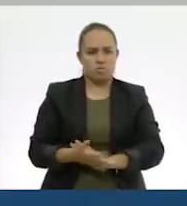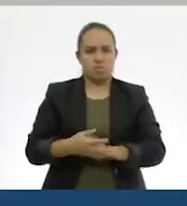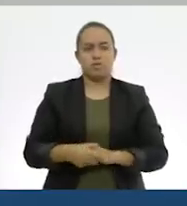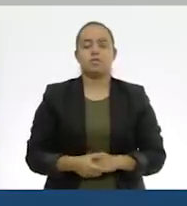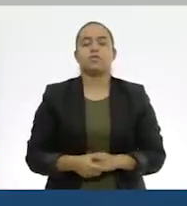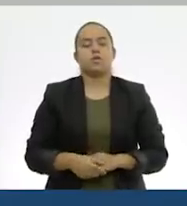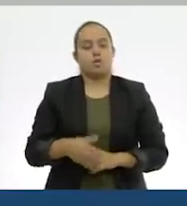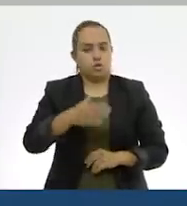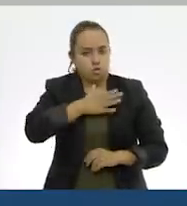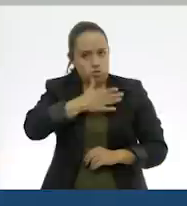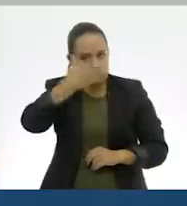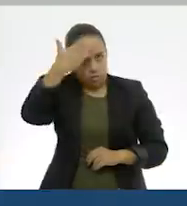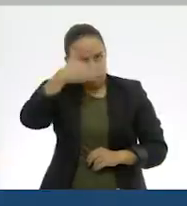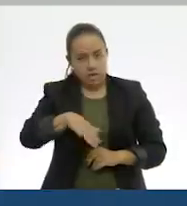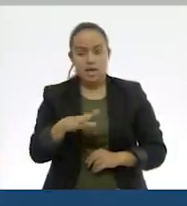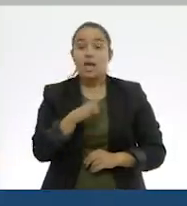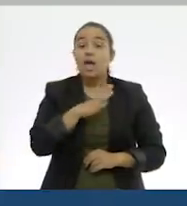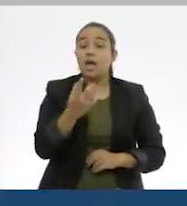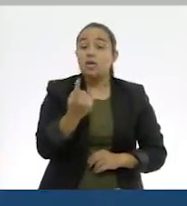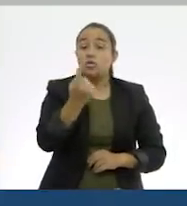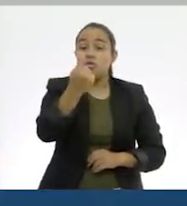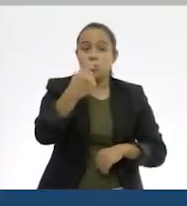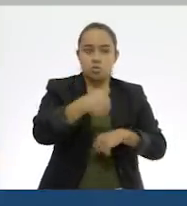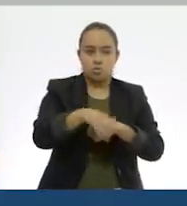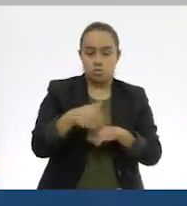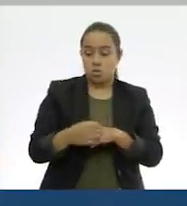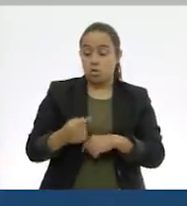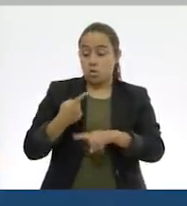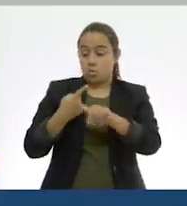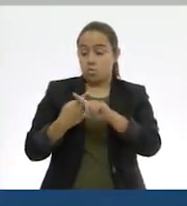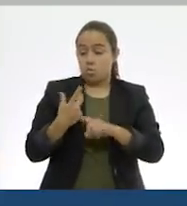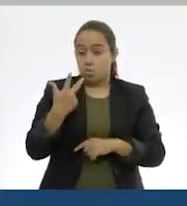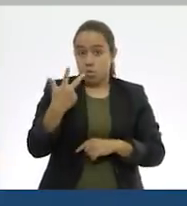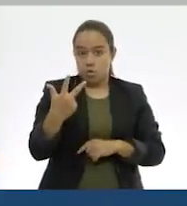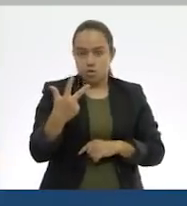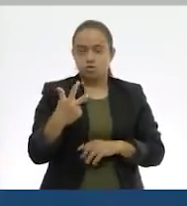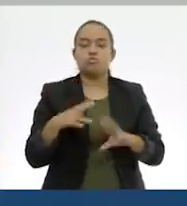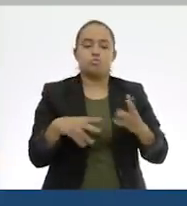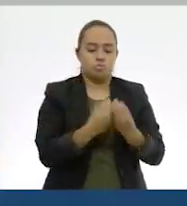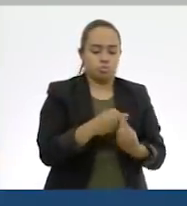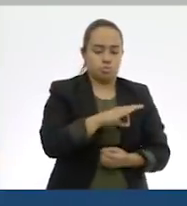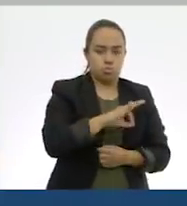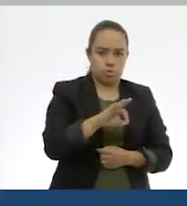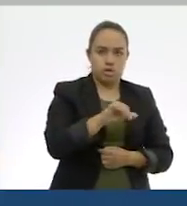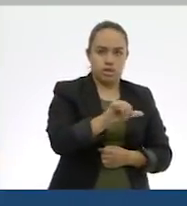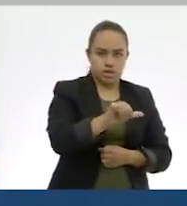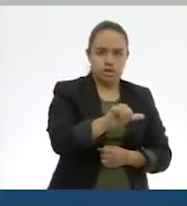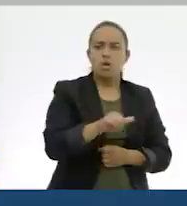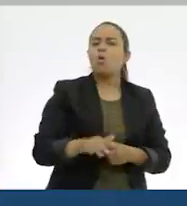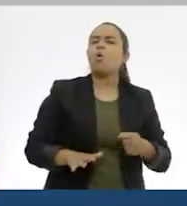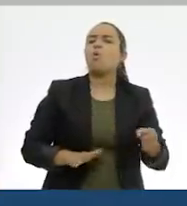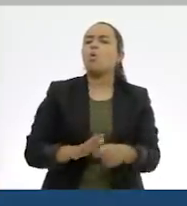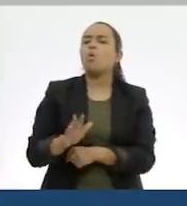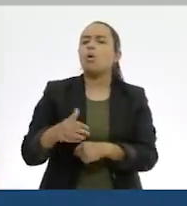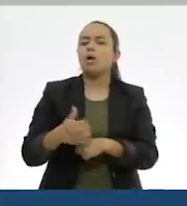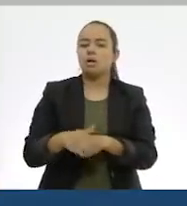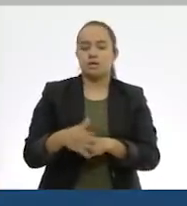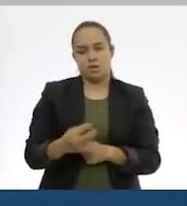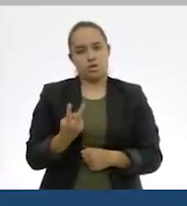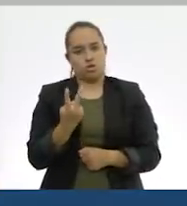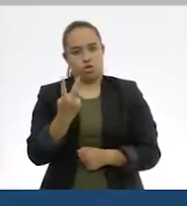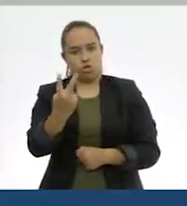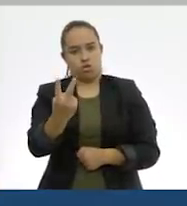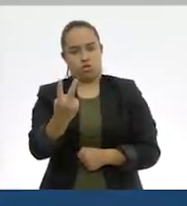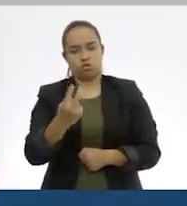Ajá. Yo sé que hay un número que multiplicado por ocho me va a dar dieciséis. Sí. ¿Cuál es ese número? El dos.